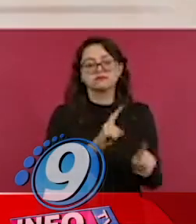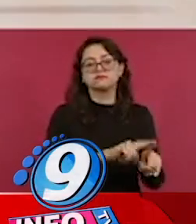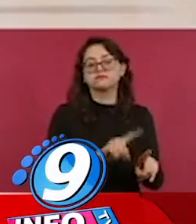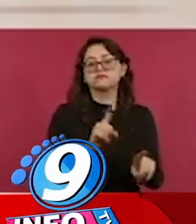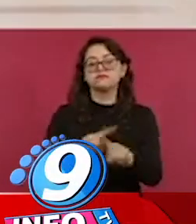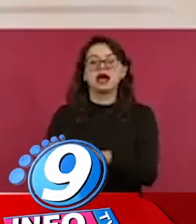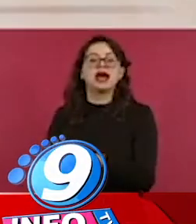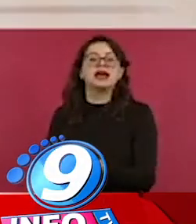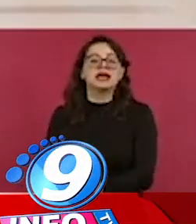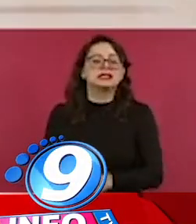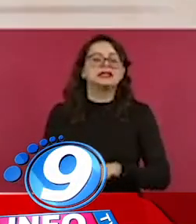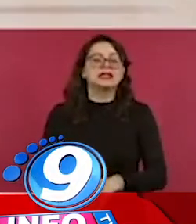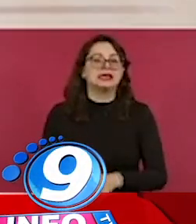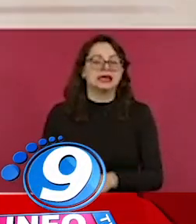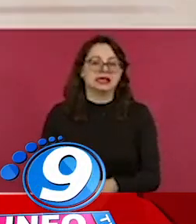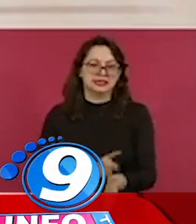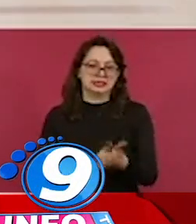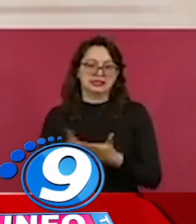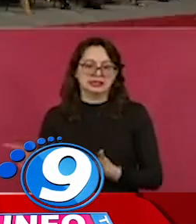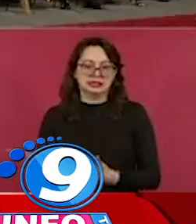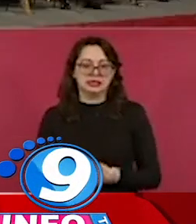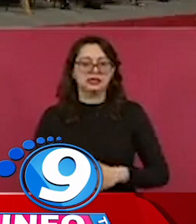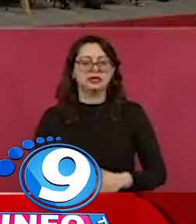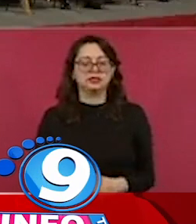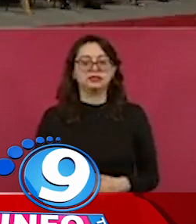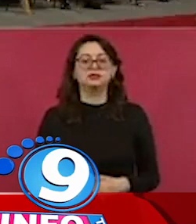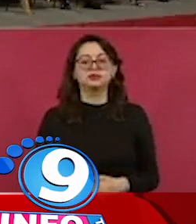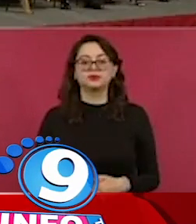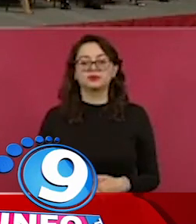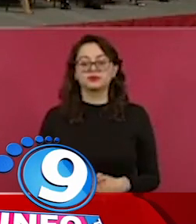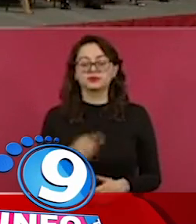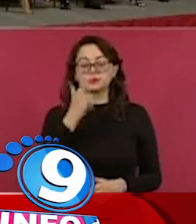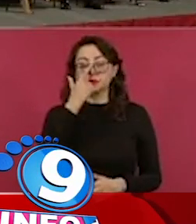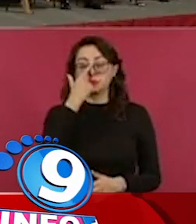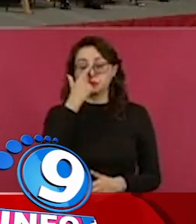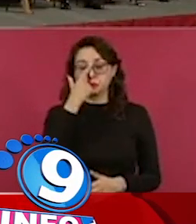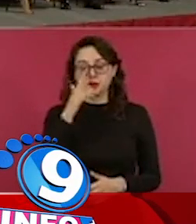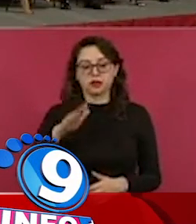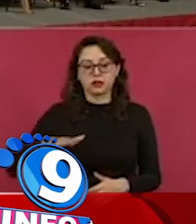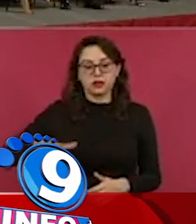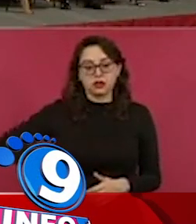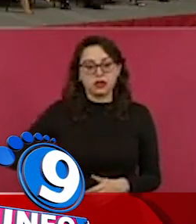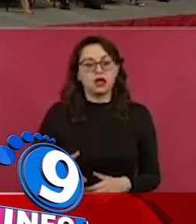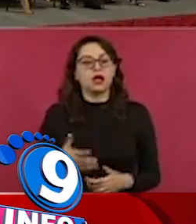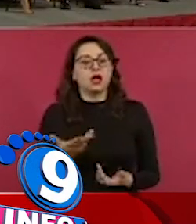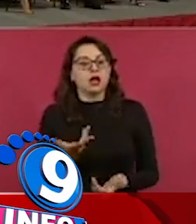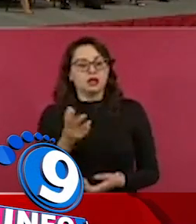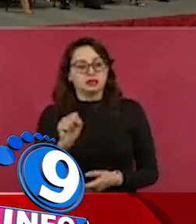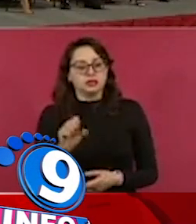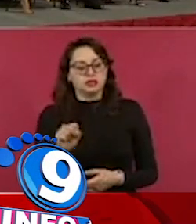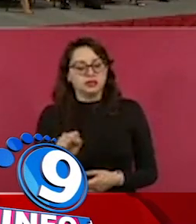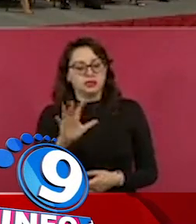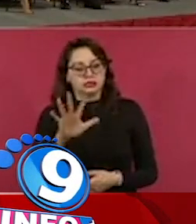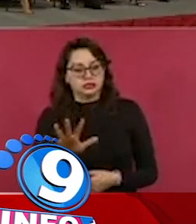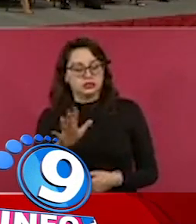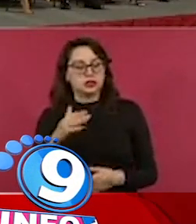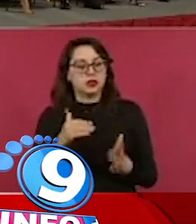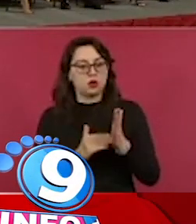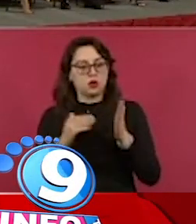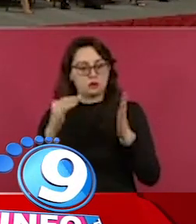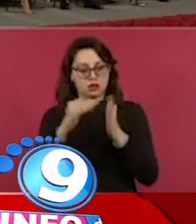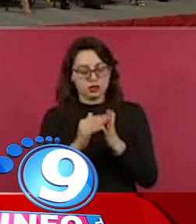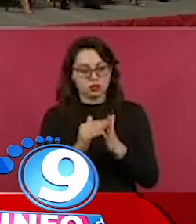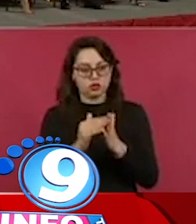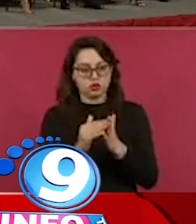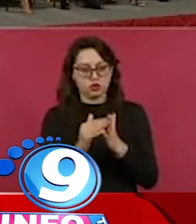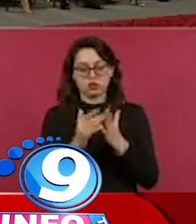estarán prestando con inss bienestar como le dicho el secretario Alcocer de los 65 millones de mexicanas y mexicanos que no